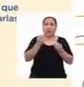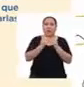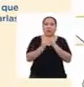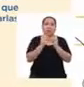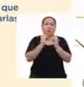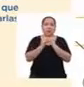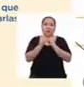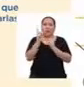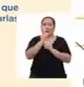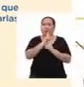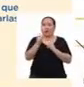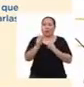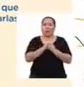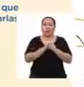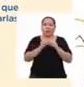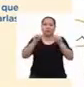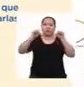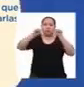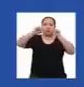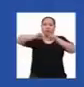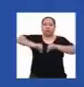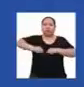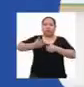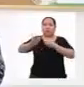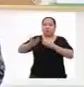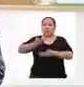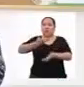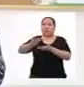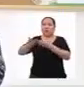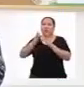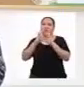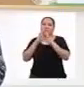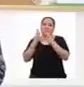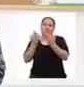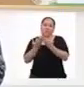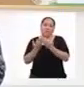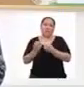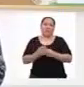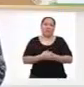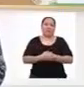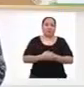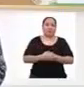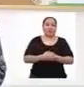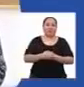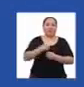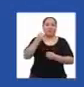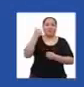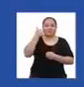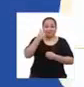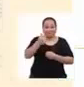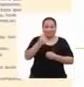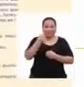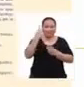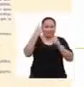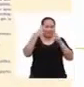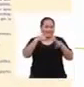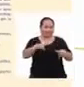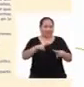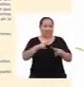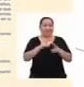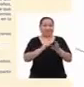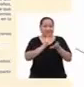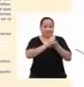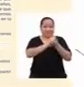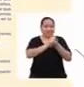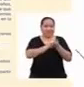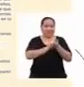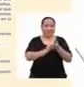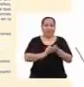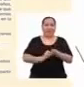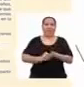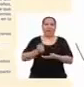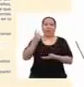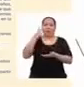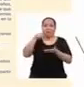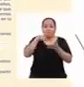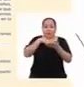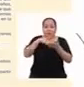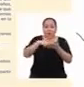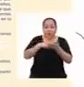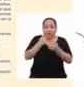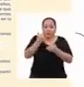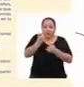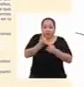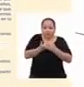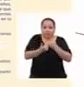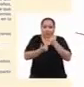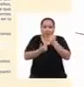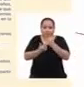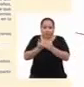sin afectar sus relaciones familiares. Bien, veamos el texto. Vamos a leer párrafo por párrafo